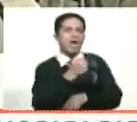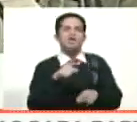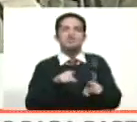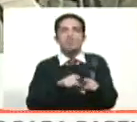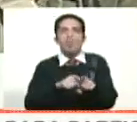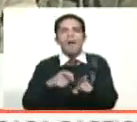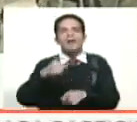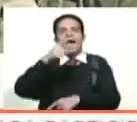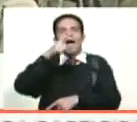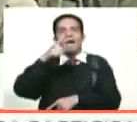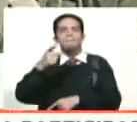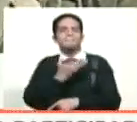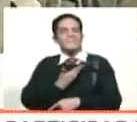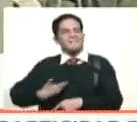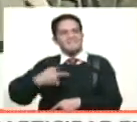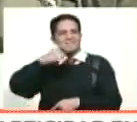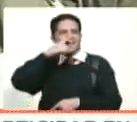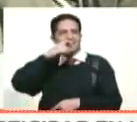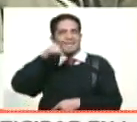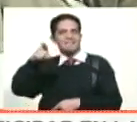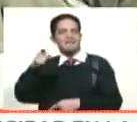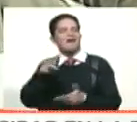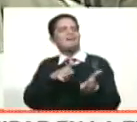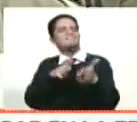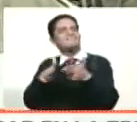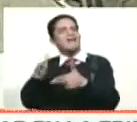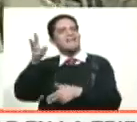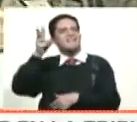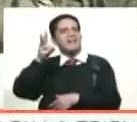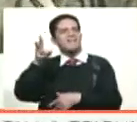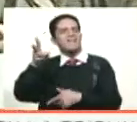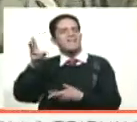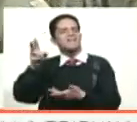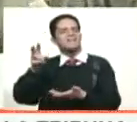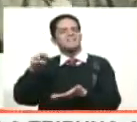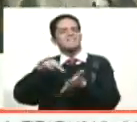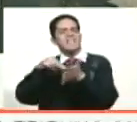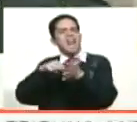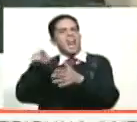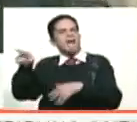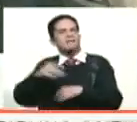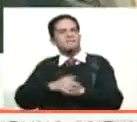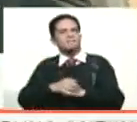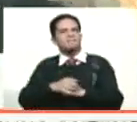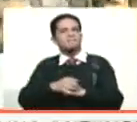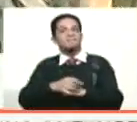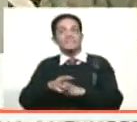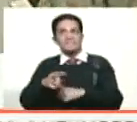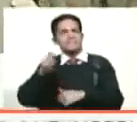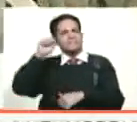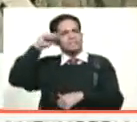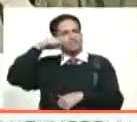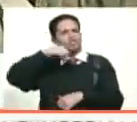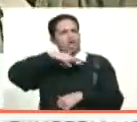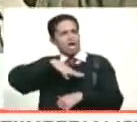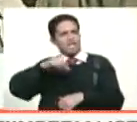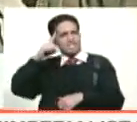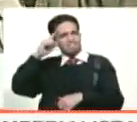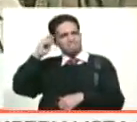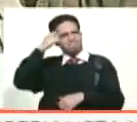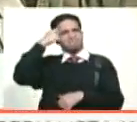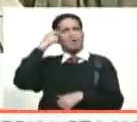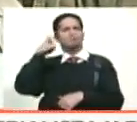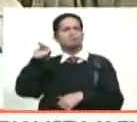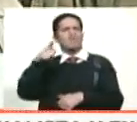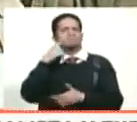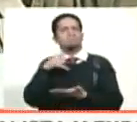en la guerra de Irak. Quedará manchado en sangre para siempre, y la historia lo recordará como un pelele